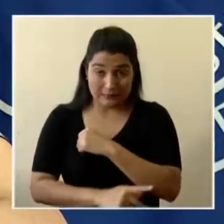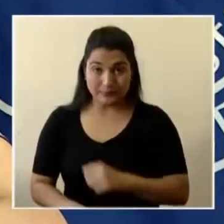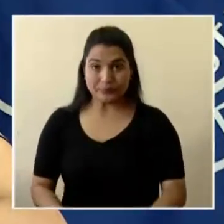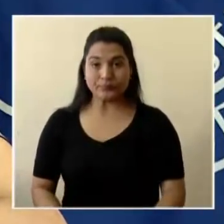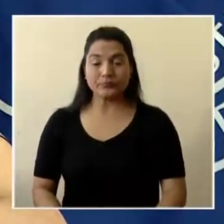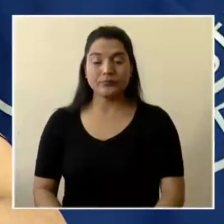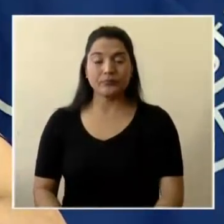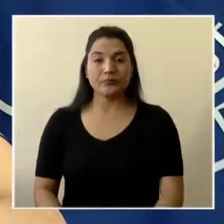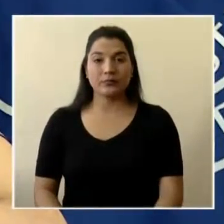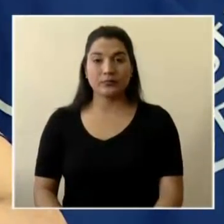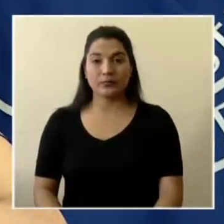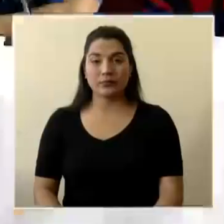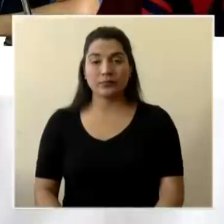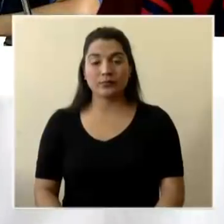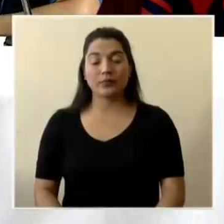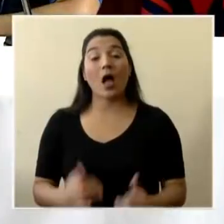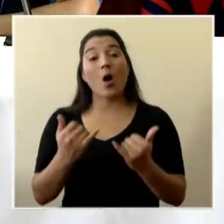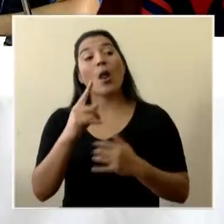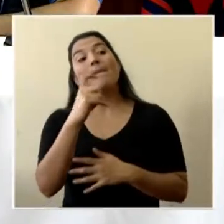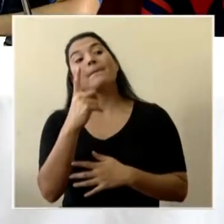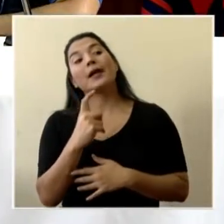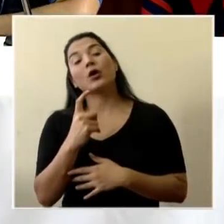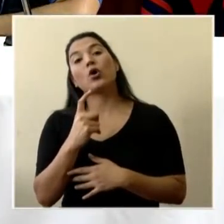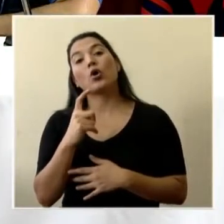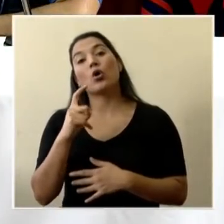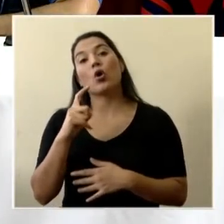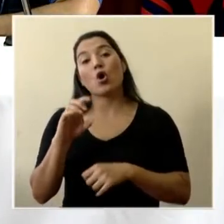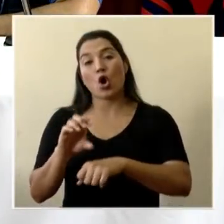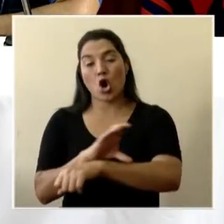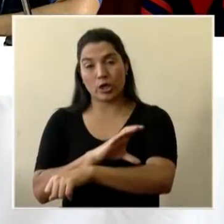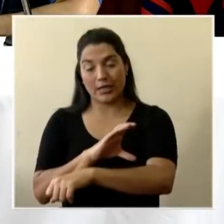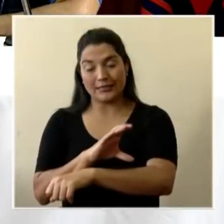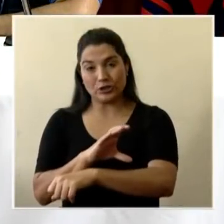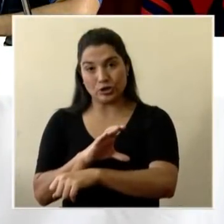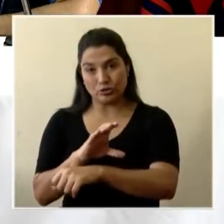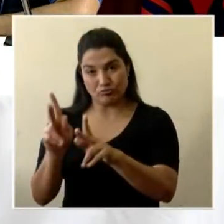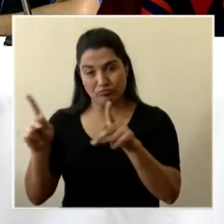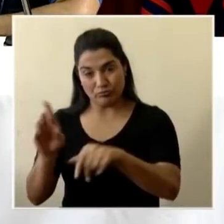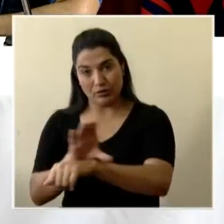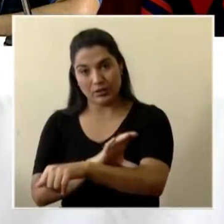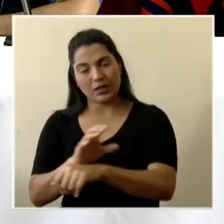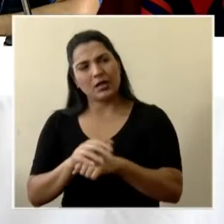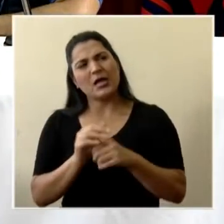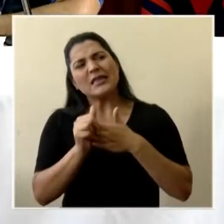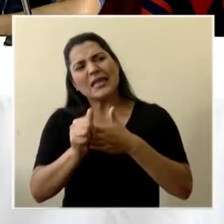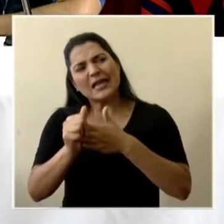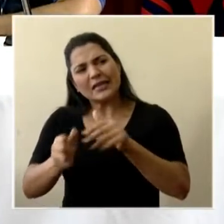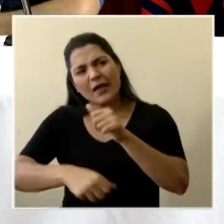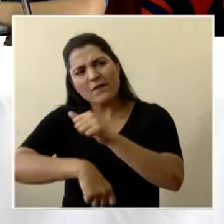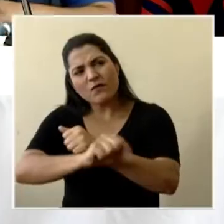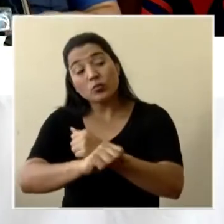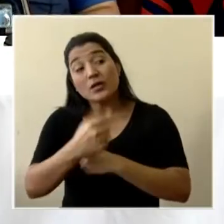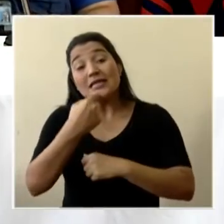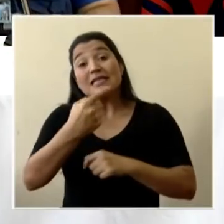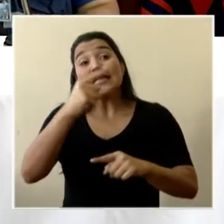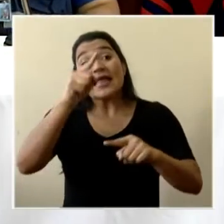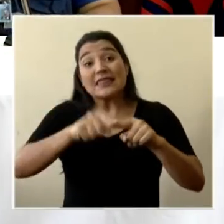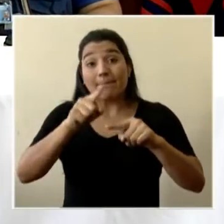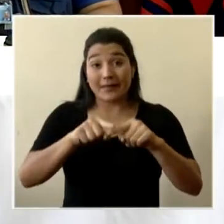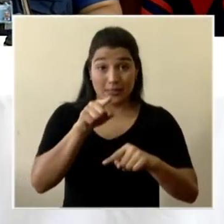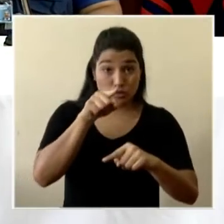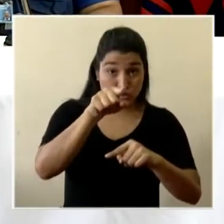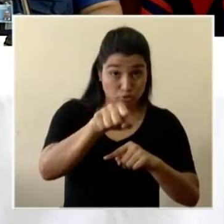país. Nos consulta el coronadeño, ministro Salas, los dirigentes del fútbol dicen que en última instancia dependerá de usted que